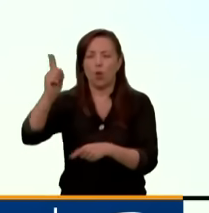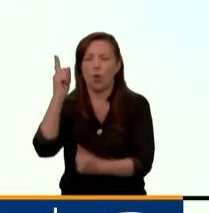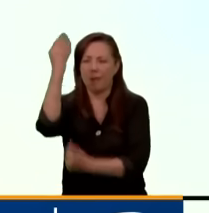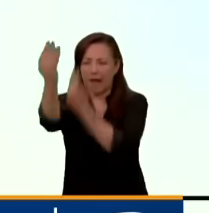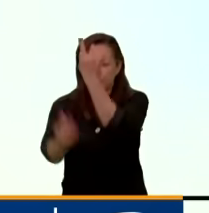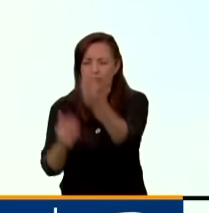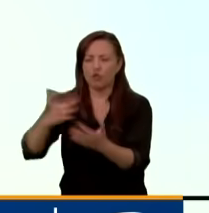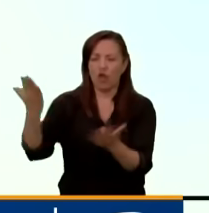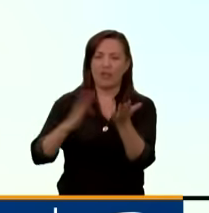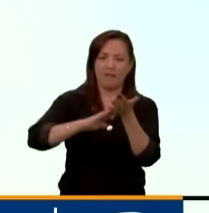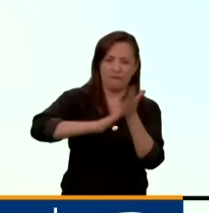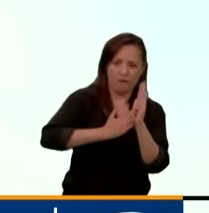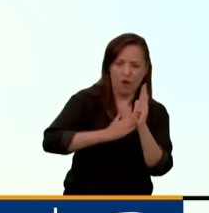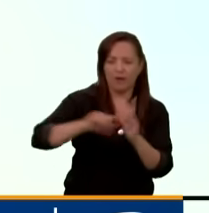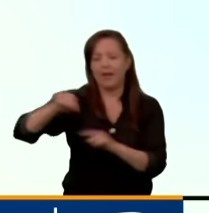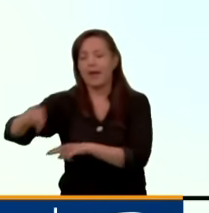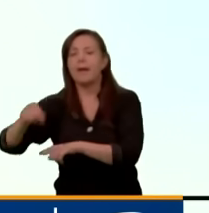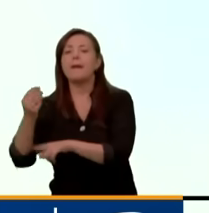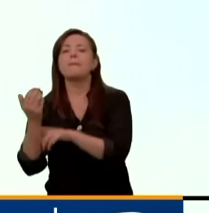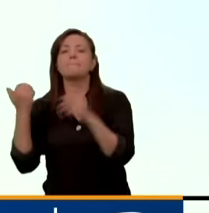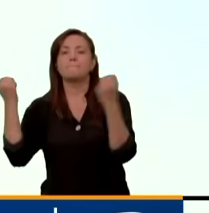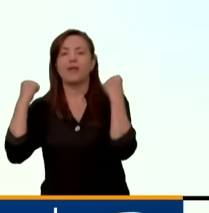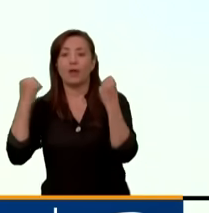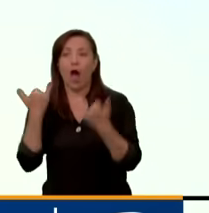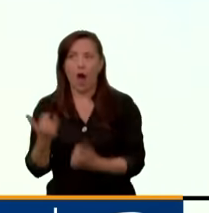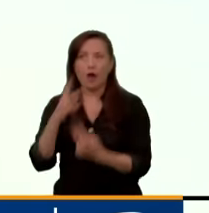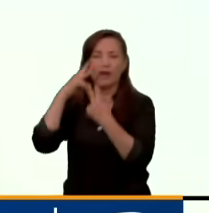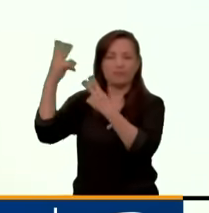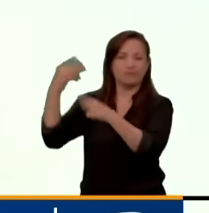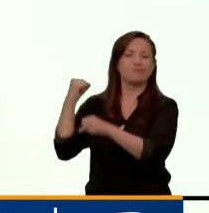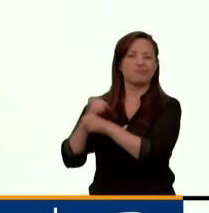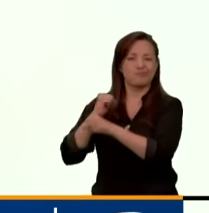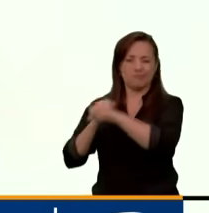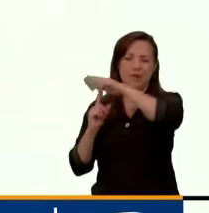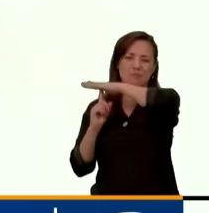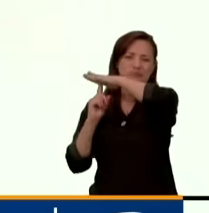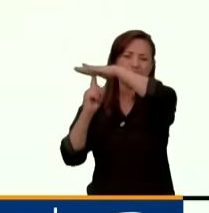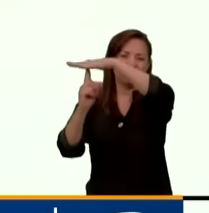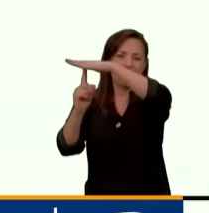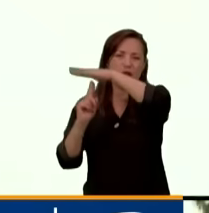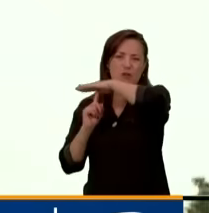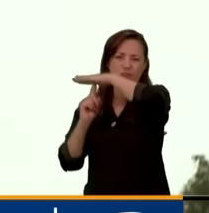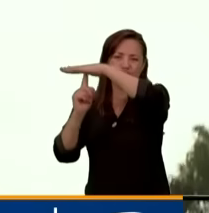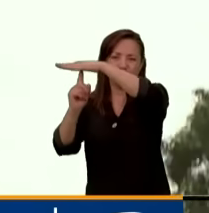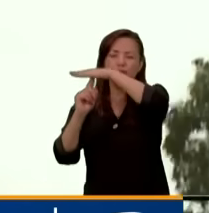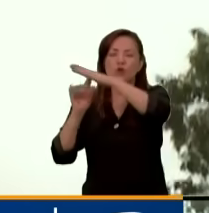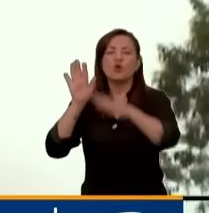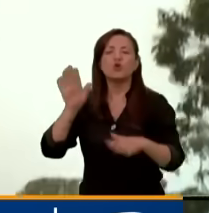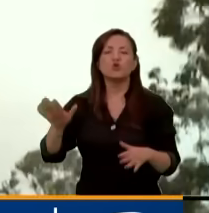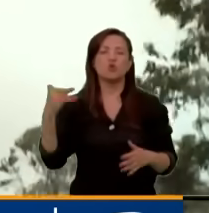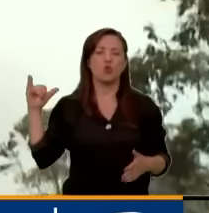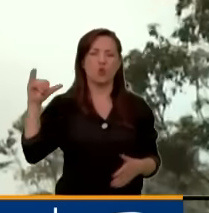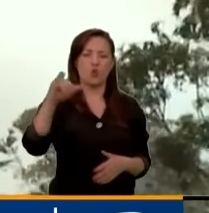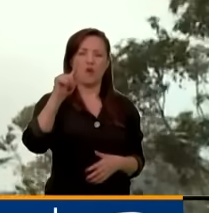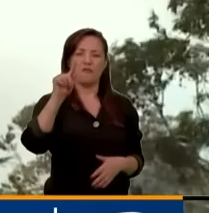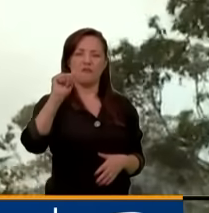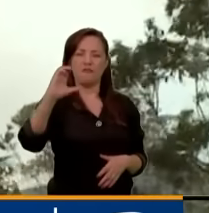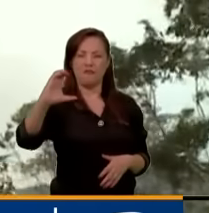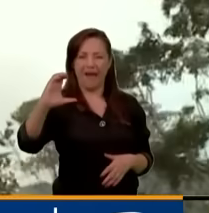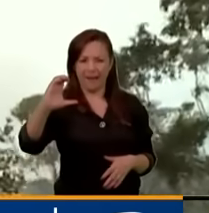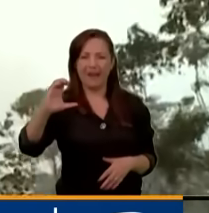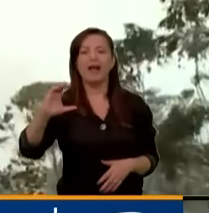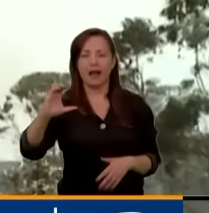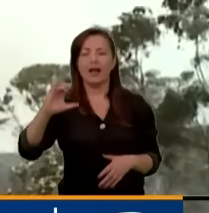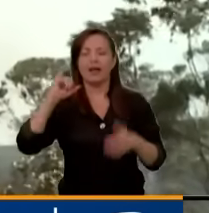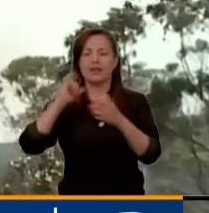lleva más de 13 horas. Ustedes pueden ver incluso a esta hora cómo trabajan los helicópteros de la Fuerza Aeroespacial, los Bambi-Bucket,